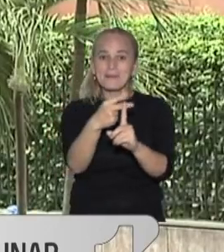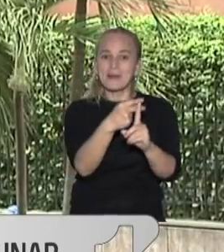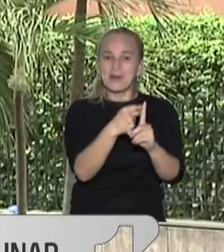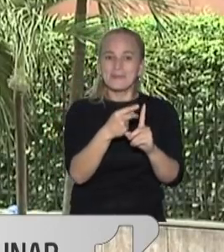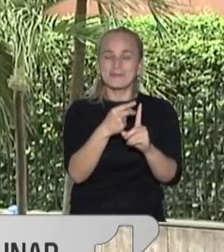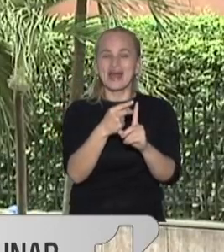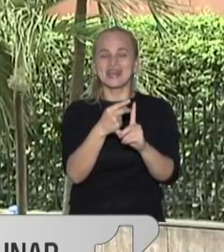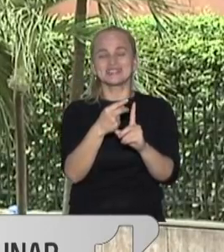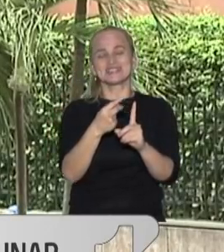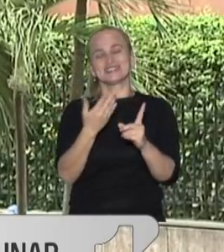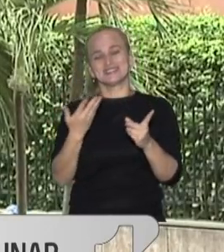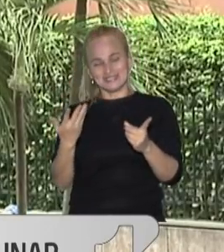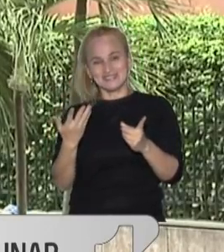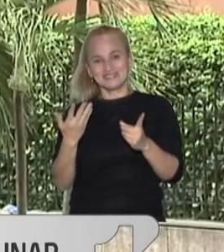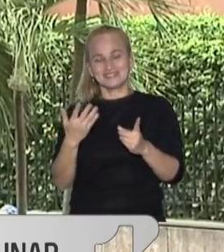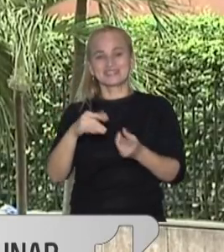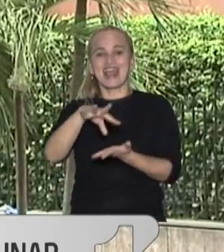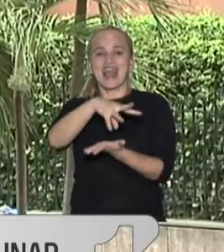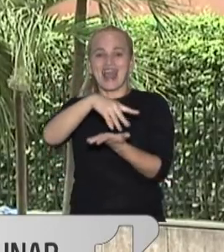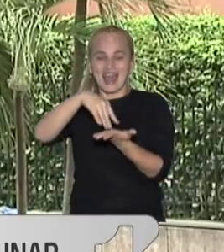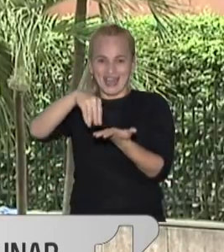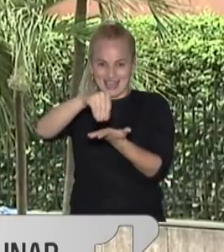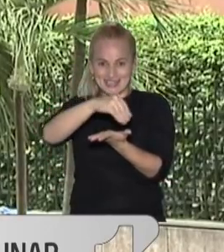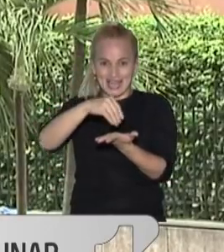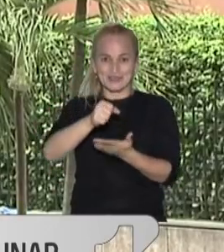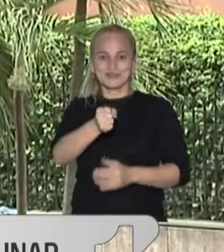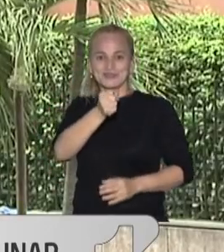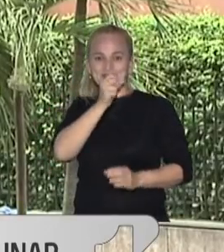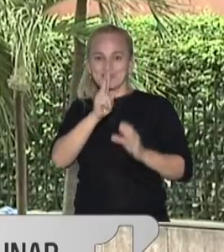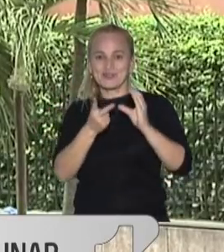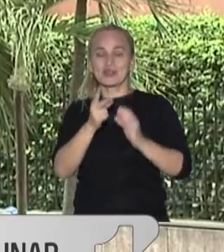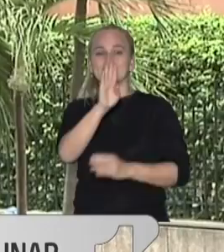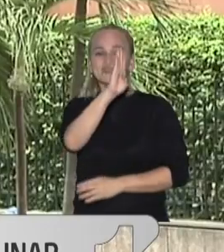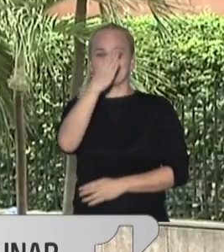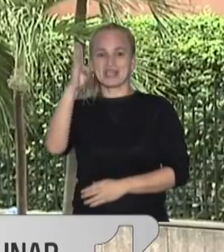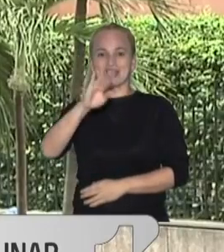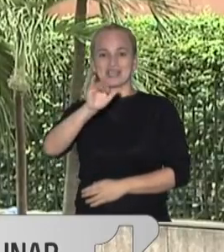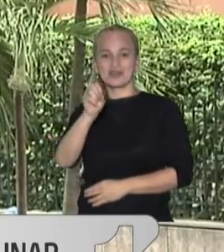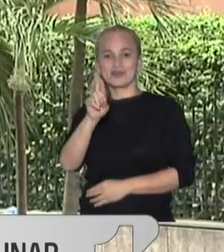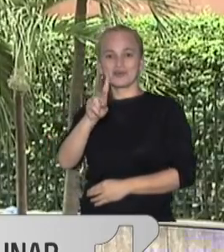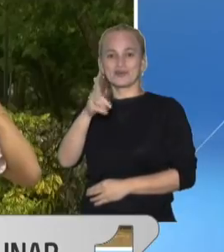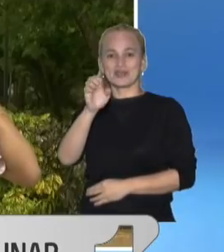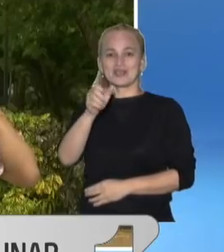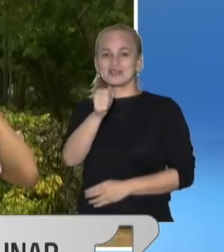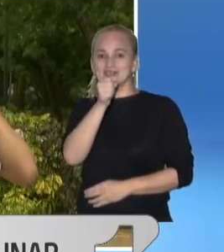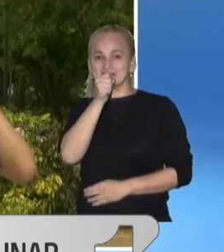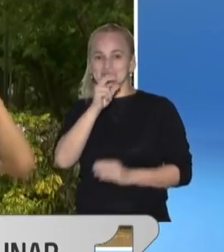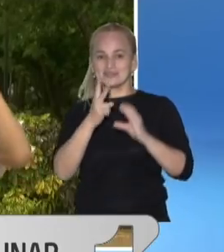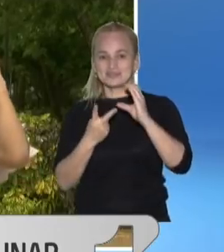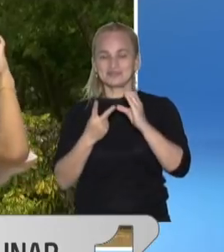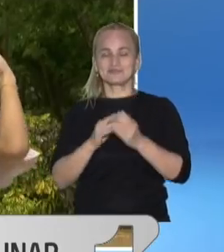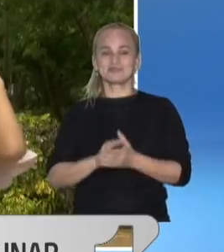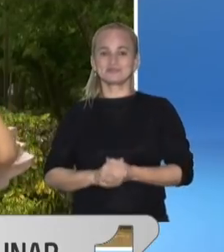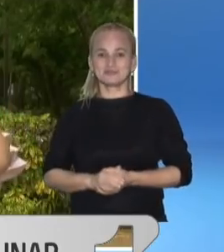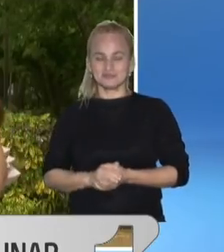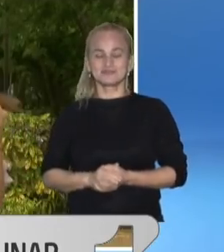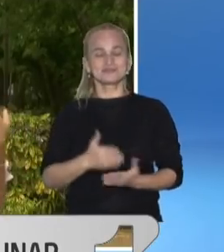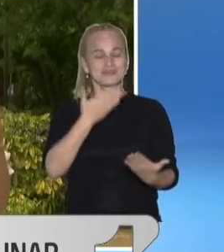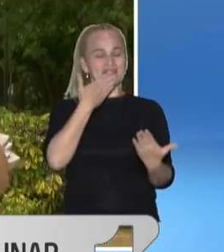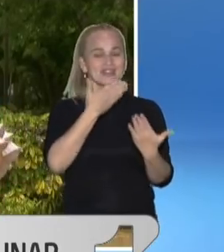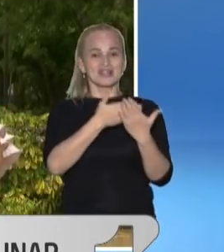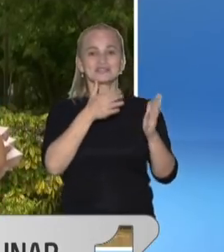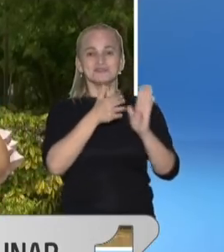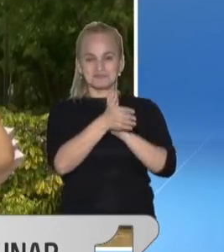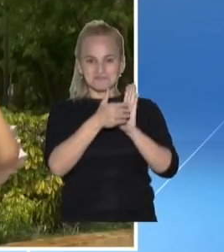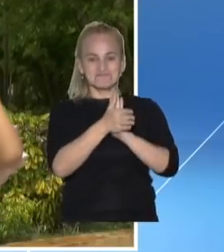del Departamento del Atlántico. Noticias desde Barranquilla con Jorge Castro, Noticentro 1, CMI. Jorge, muchas